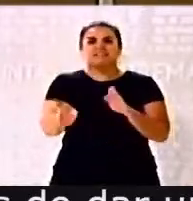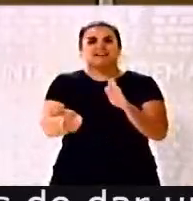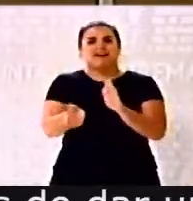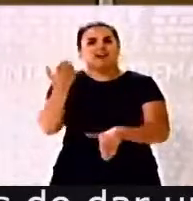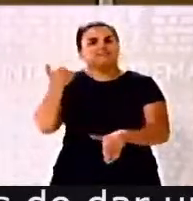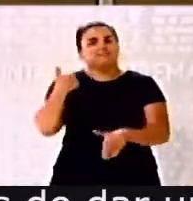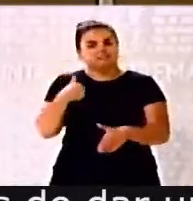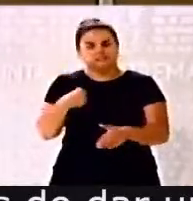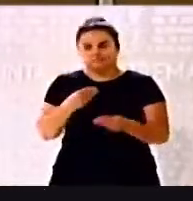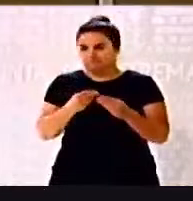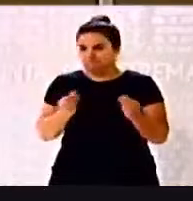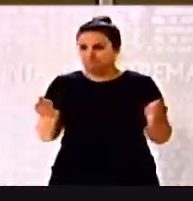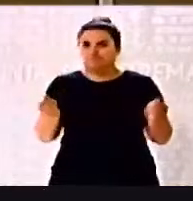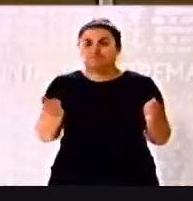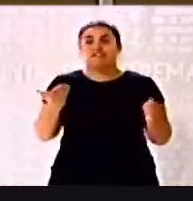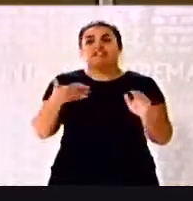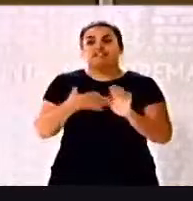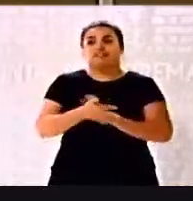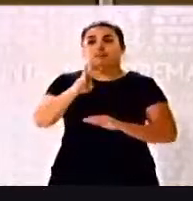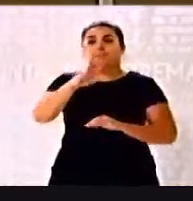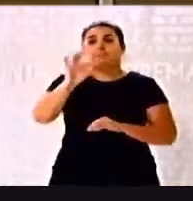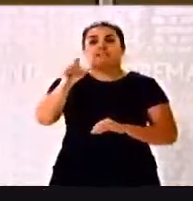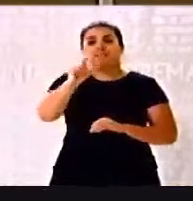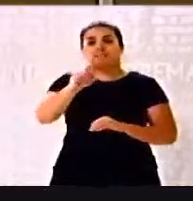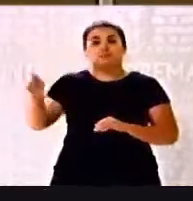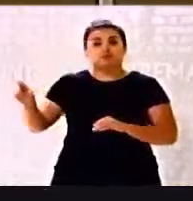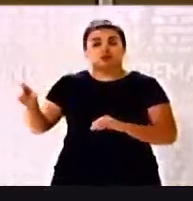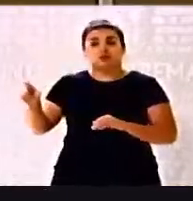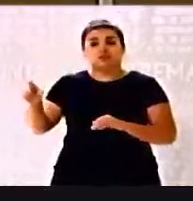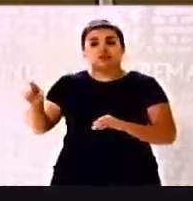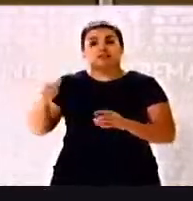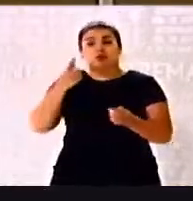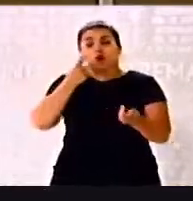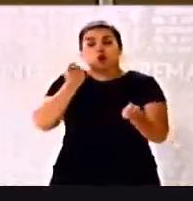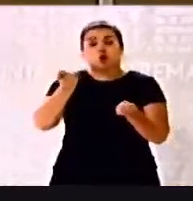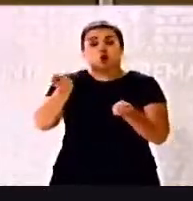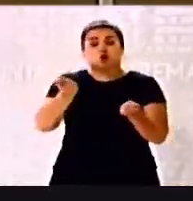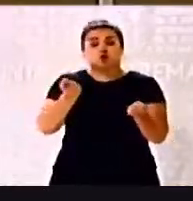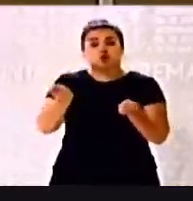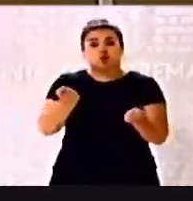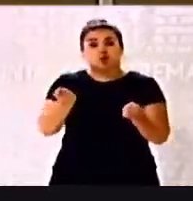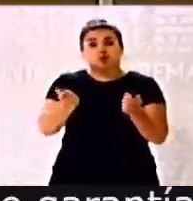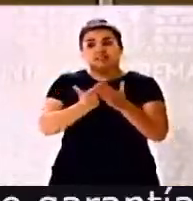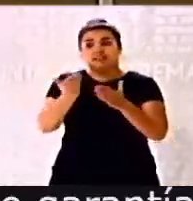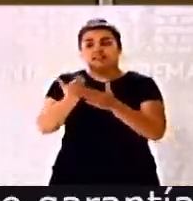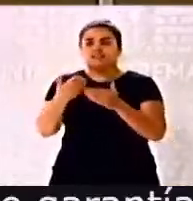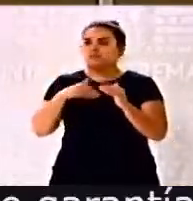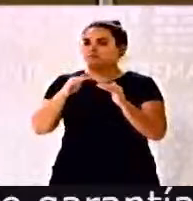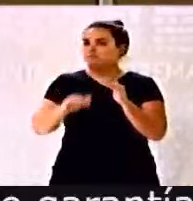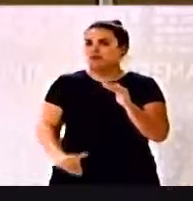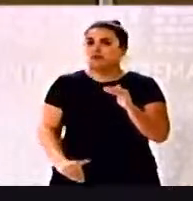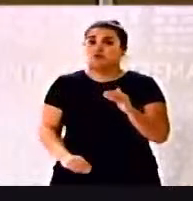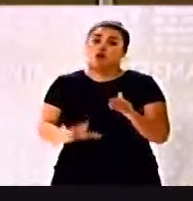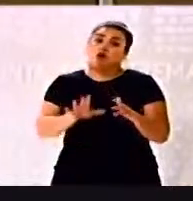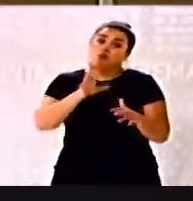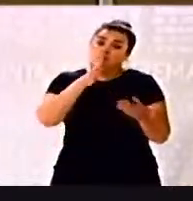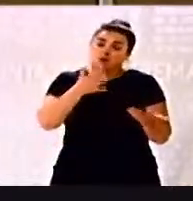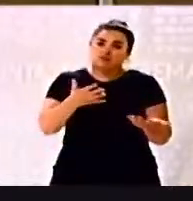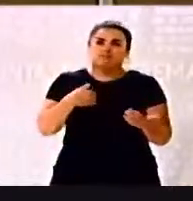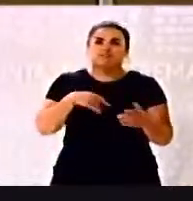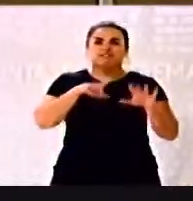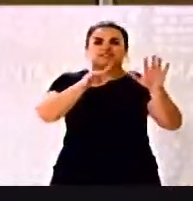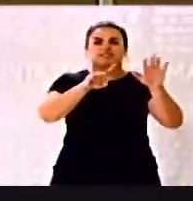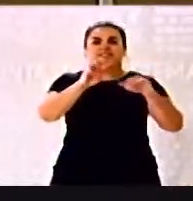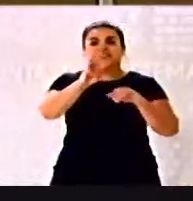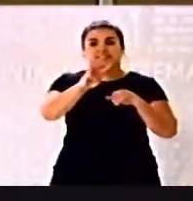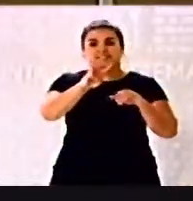decir, tenemos 20 personas menos en seguimiento durante estos días. Por lo tanto, hemos pasado de